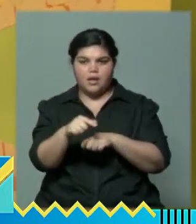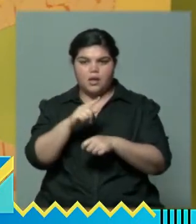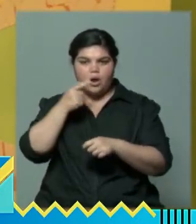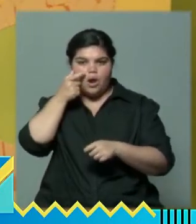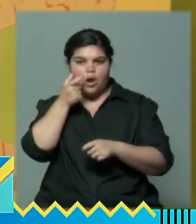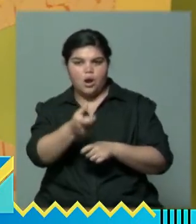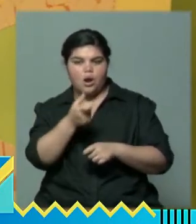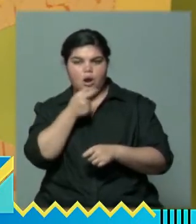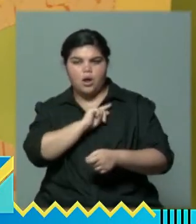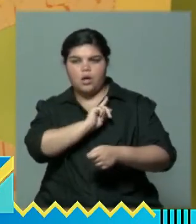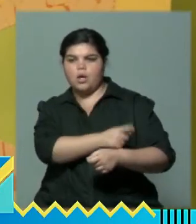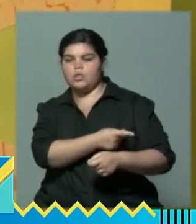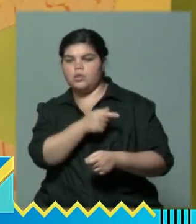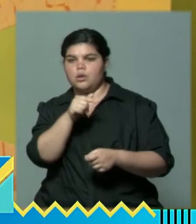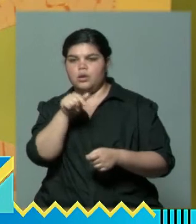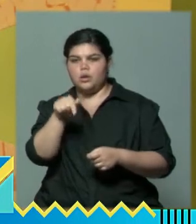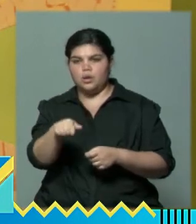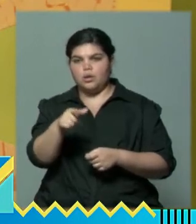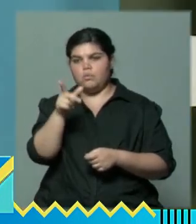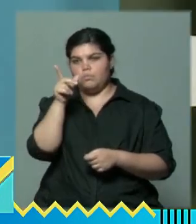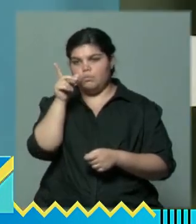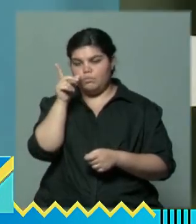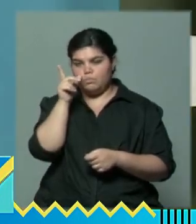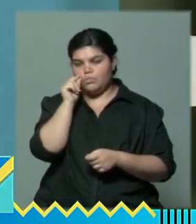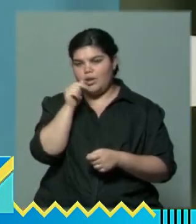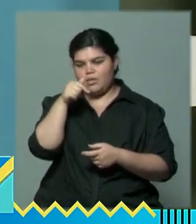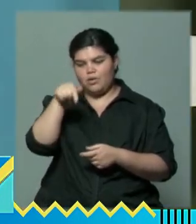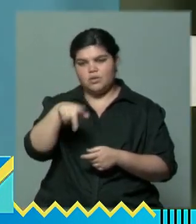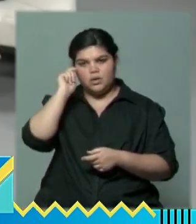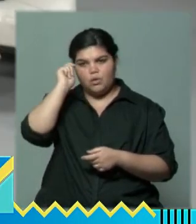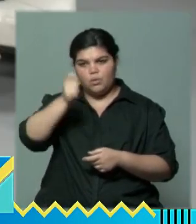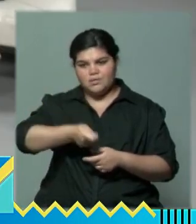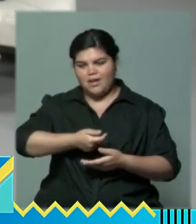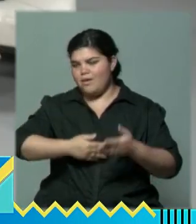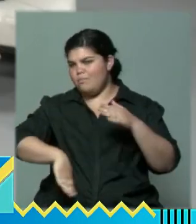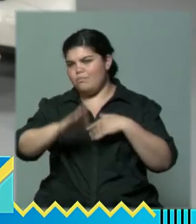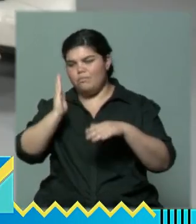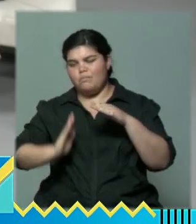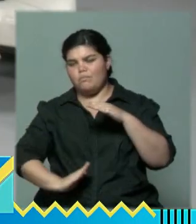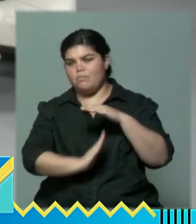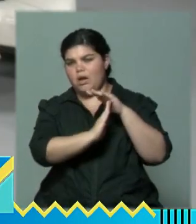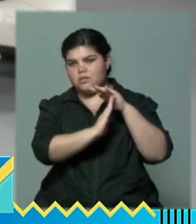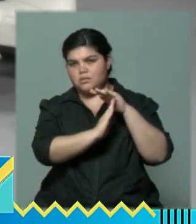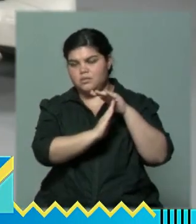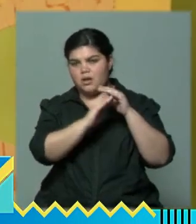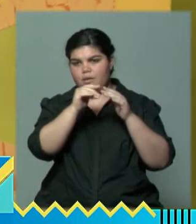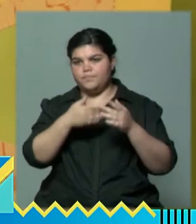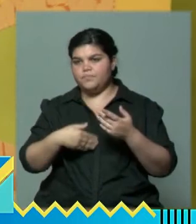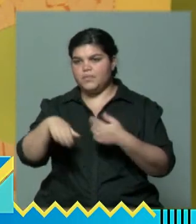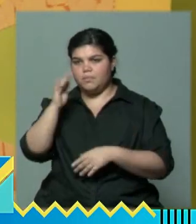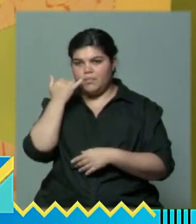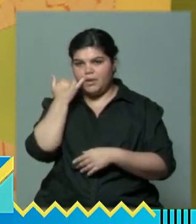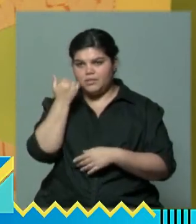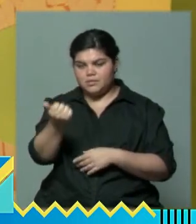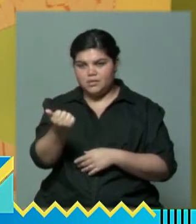político el Ejecutivo sobre el Poder Judicial, lo cual es la suma del poder público en la provincia. Tiene mayoría en las 2 cámaras, tiene el Poder Ejecutivo, la